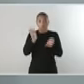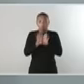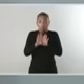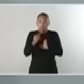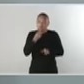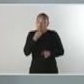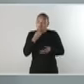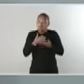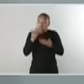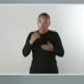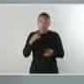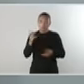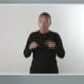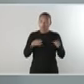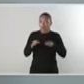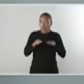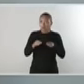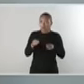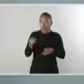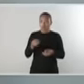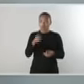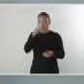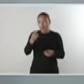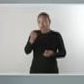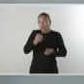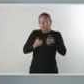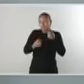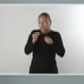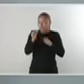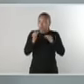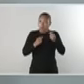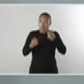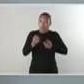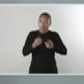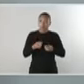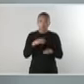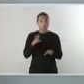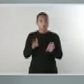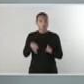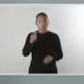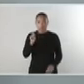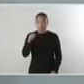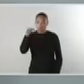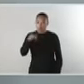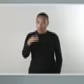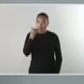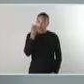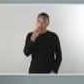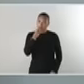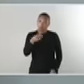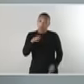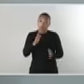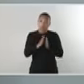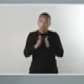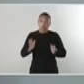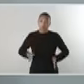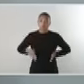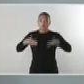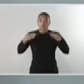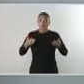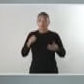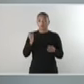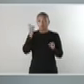aprendí a ganar unos pesos de manera honrada Por eso Hoy vengo a pedirles que confíen en Encuentro Social